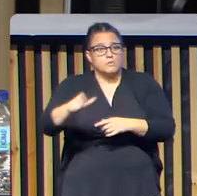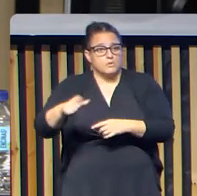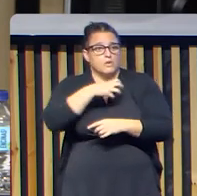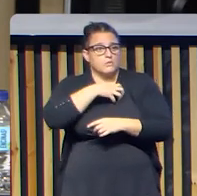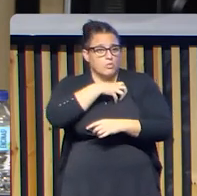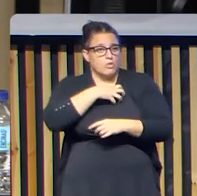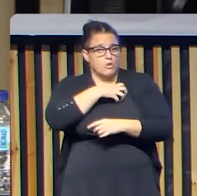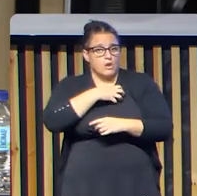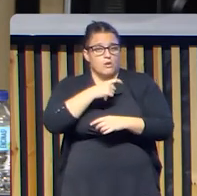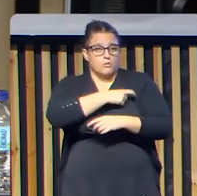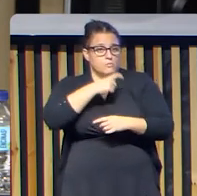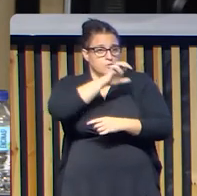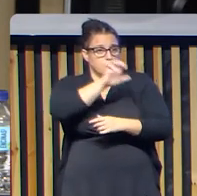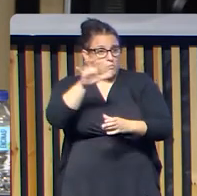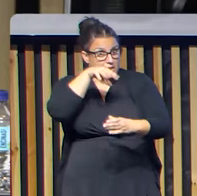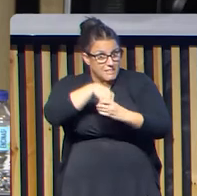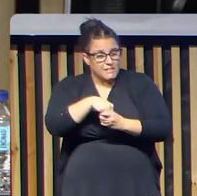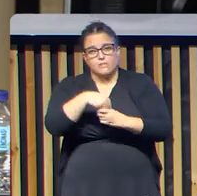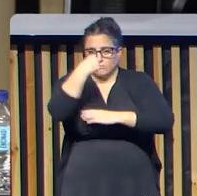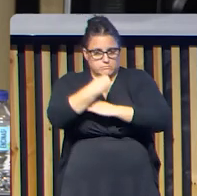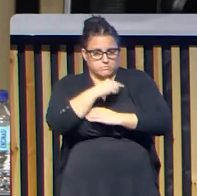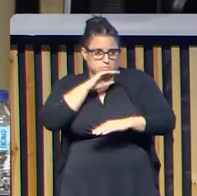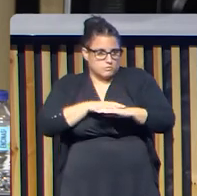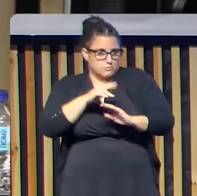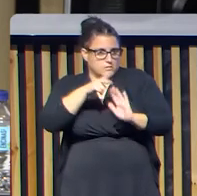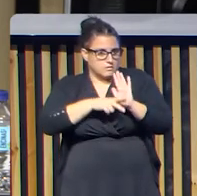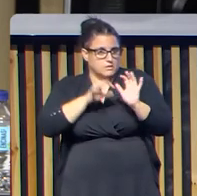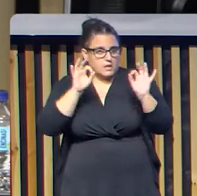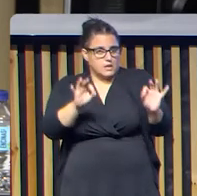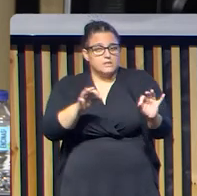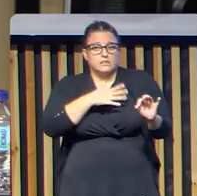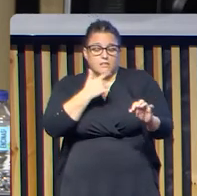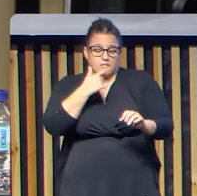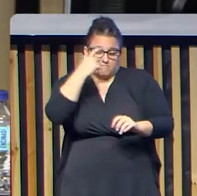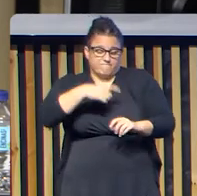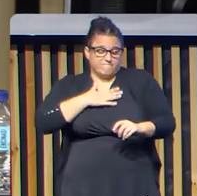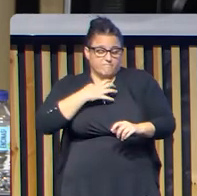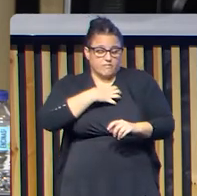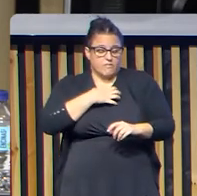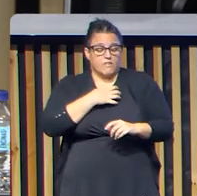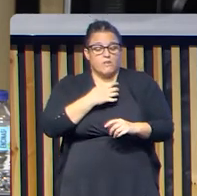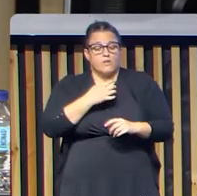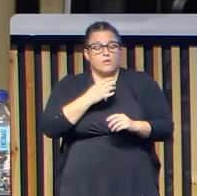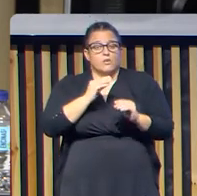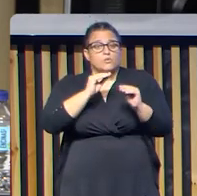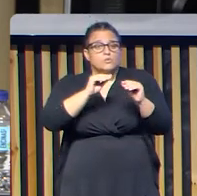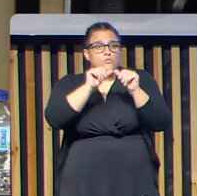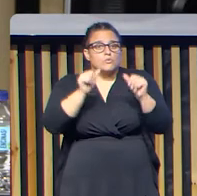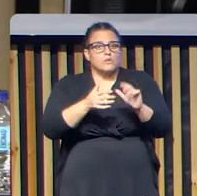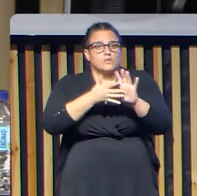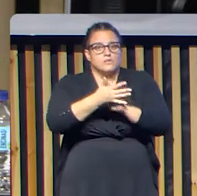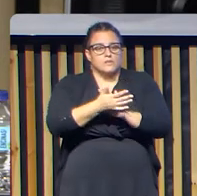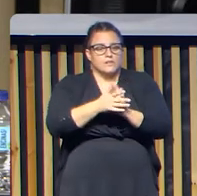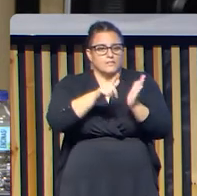tienen pues la función no tan fácil de intentar facilitar la traducción durante las 24